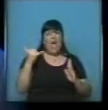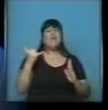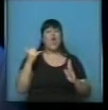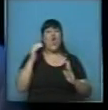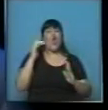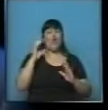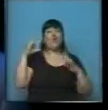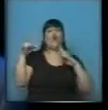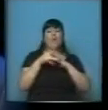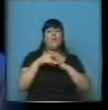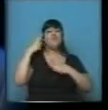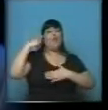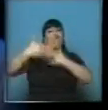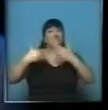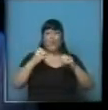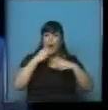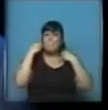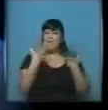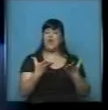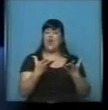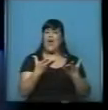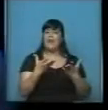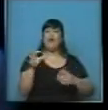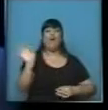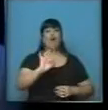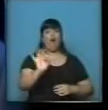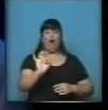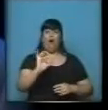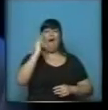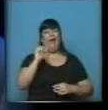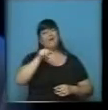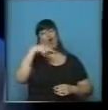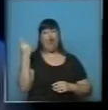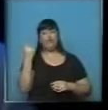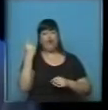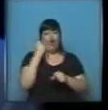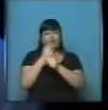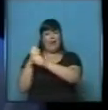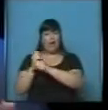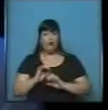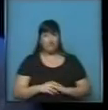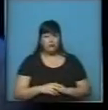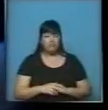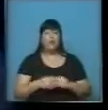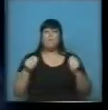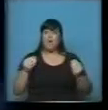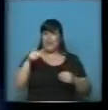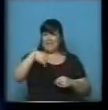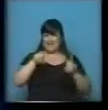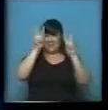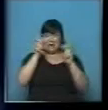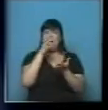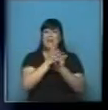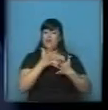verdad y la justicia o tiene otro tipo de compromisos. Porque este tema no